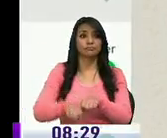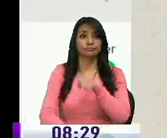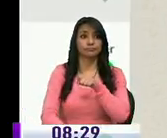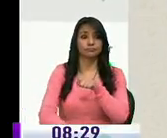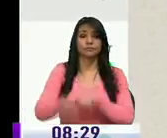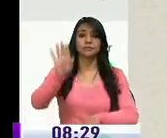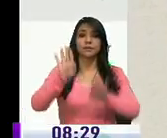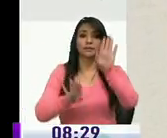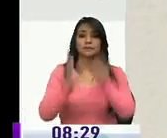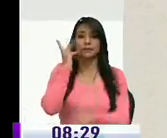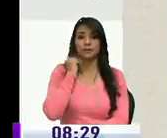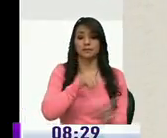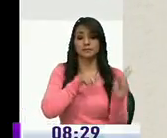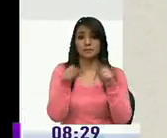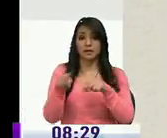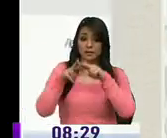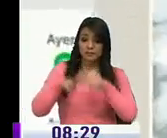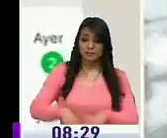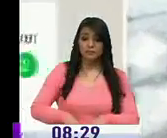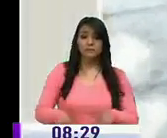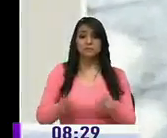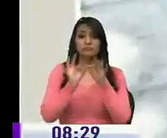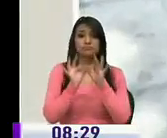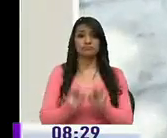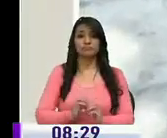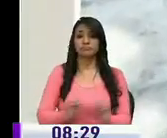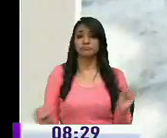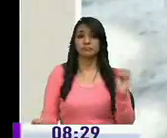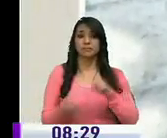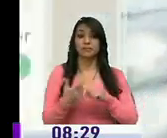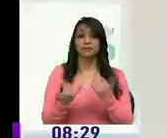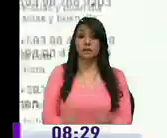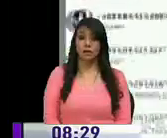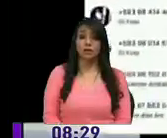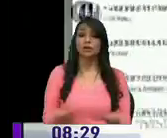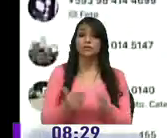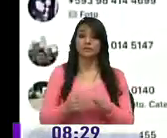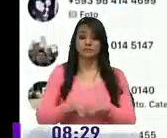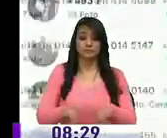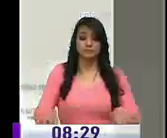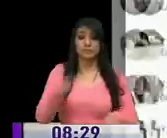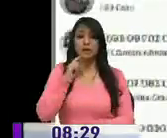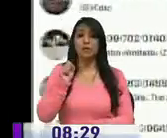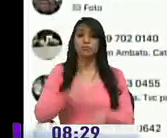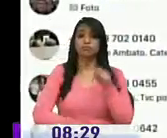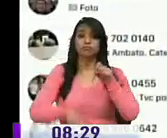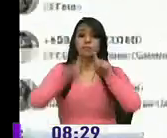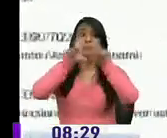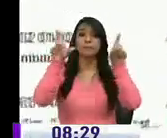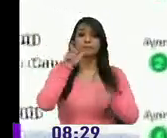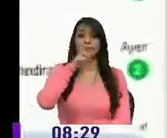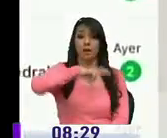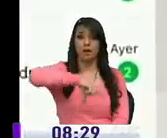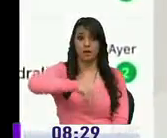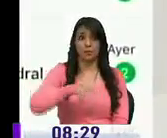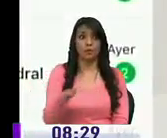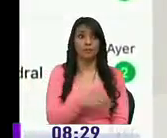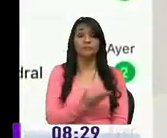días. Vinieron a verificar la fuga, pero no arreglan hasta hoy. Otra fuga de agua, trabajo para la empresa agua potable. Y otra